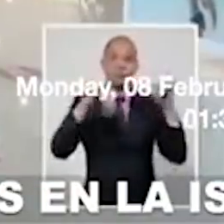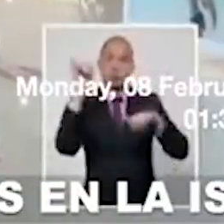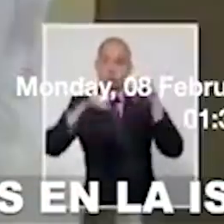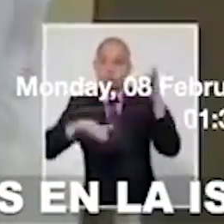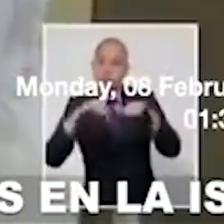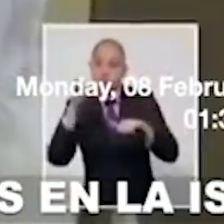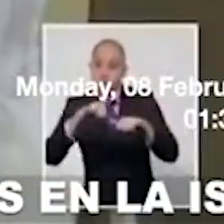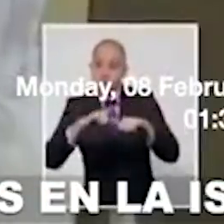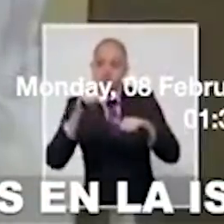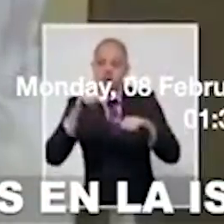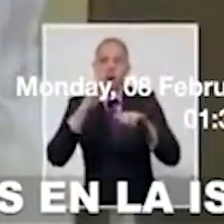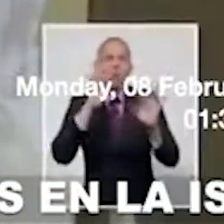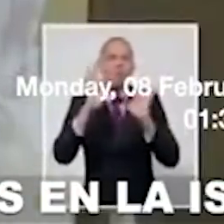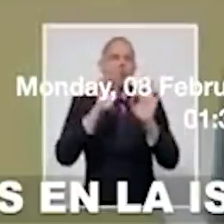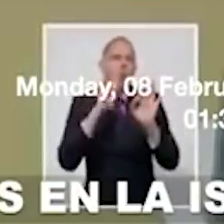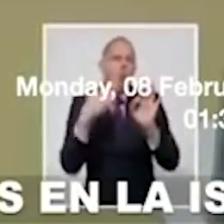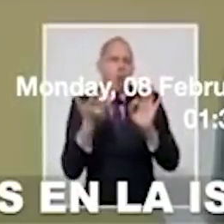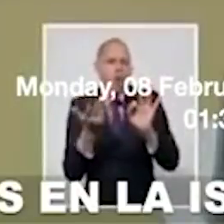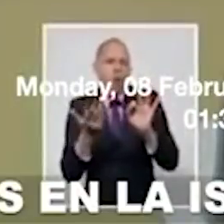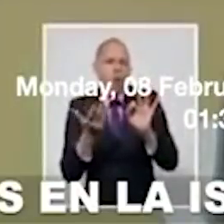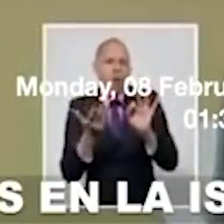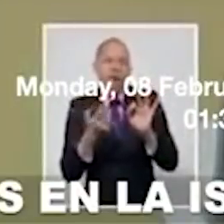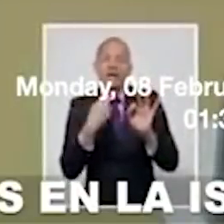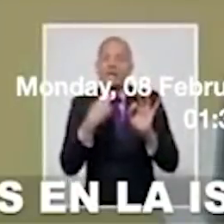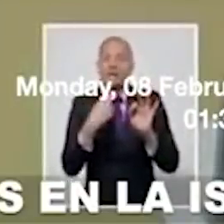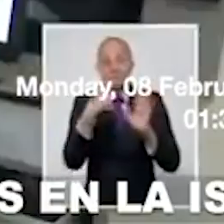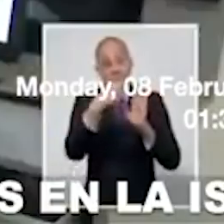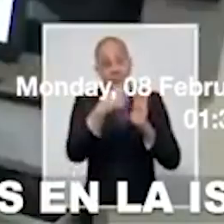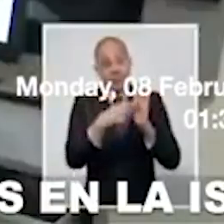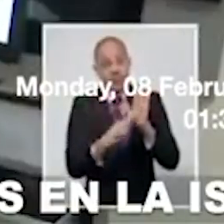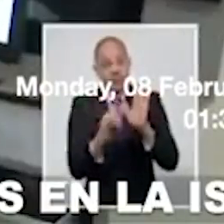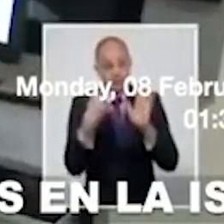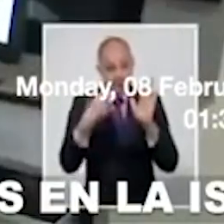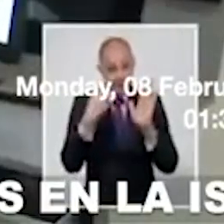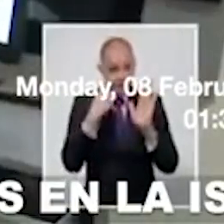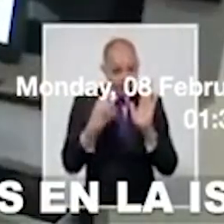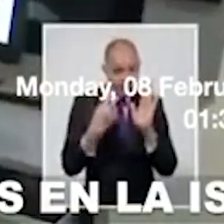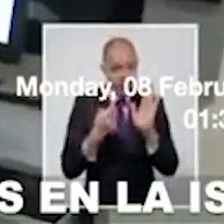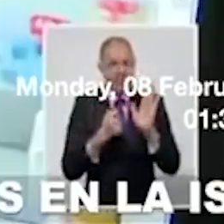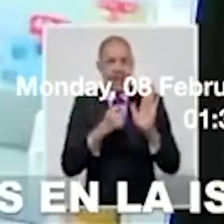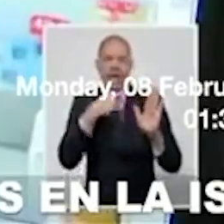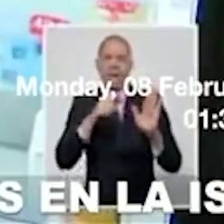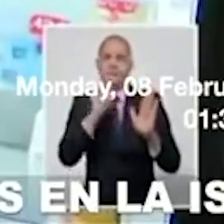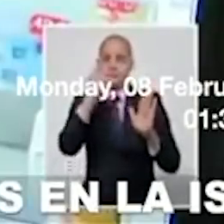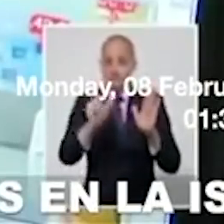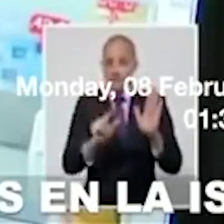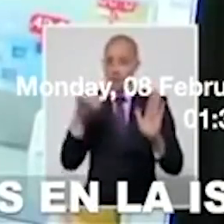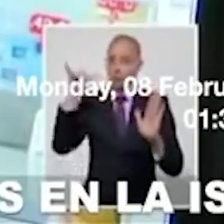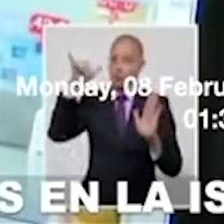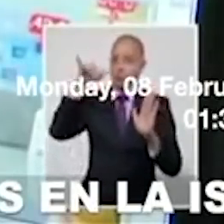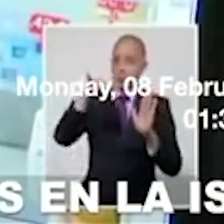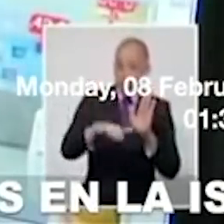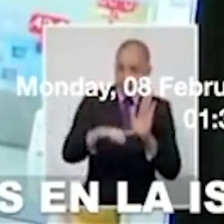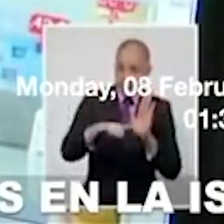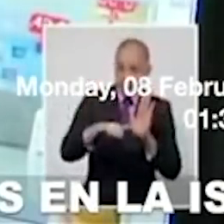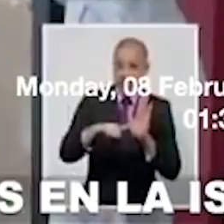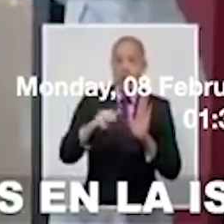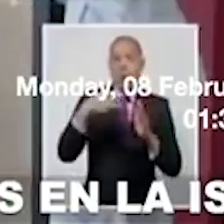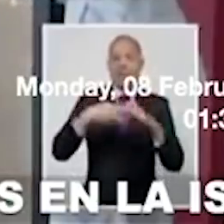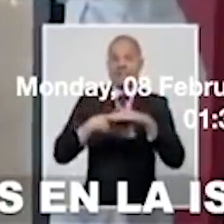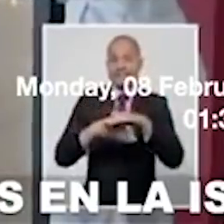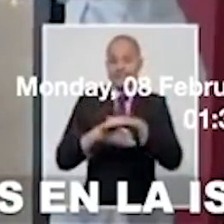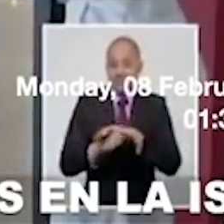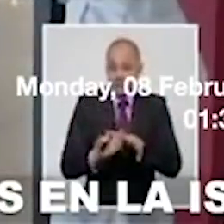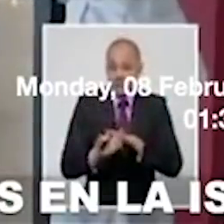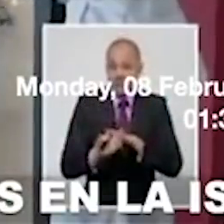establecida de vuelos a cuba solamente los lunes así que los está escuchando american airlines este jueves